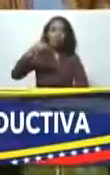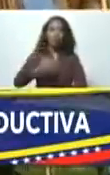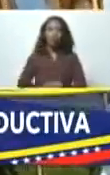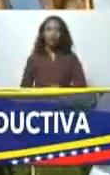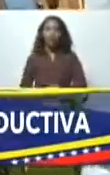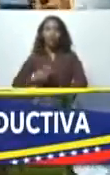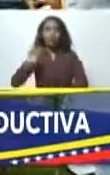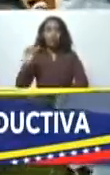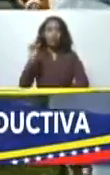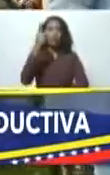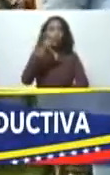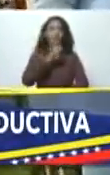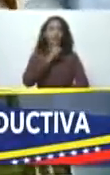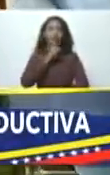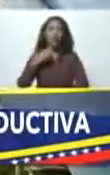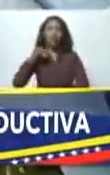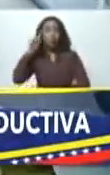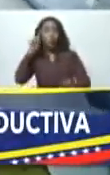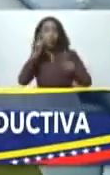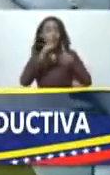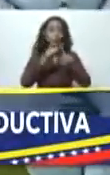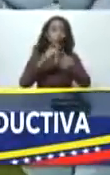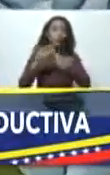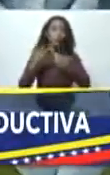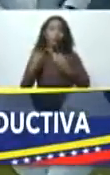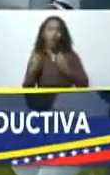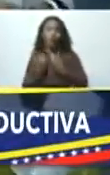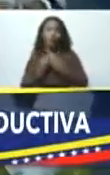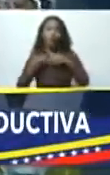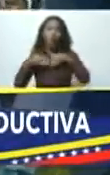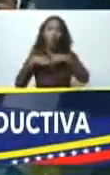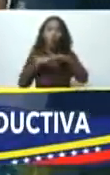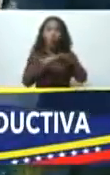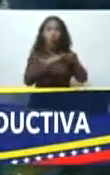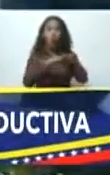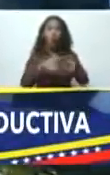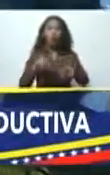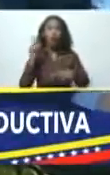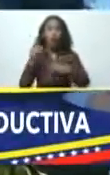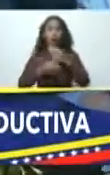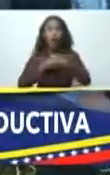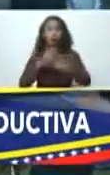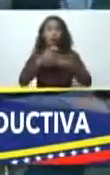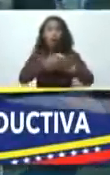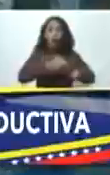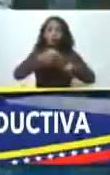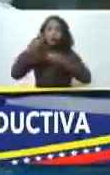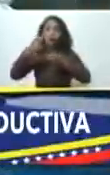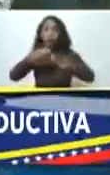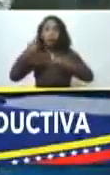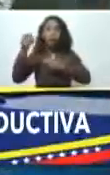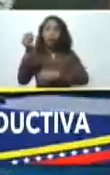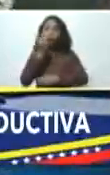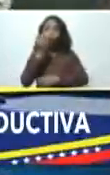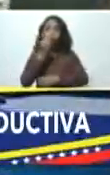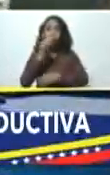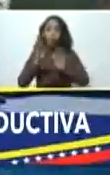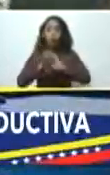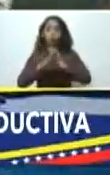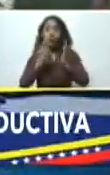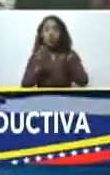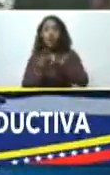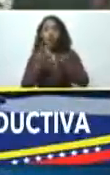el segundo reto que va aparejado es convertirse en un exportador de alimentos al